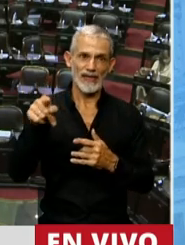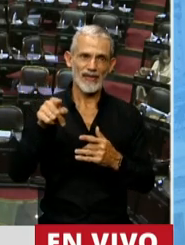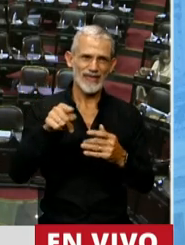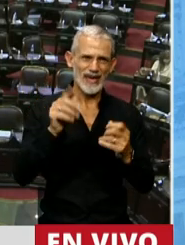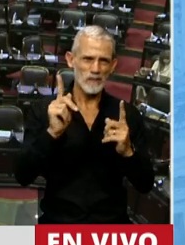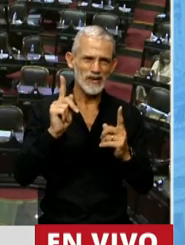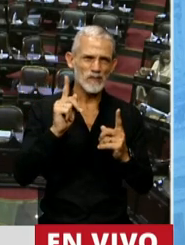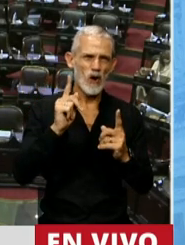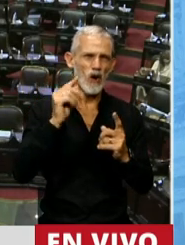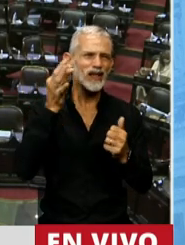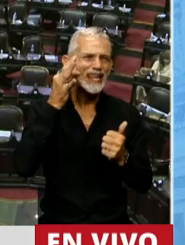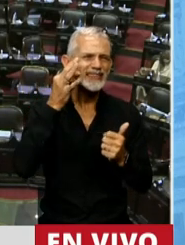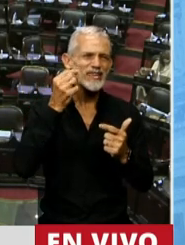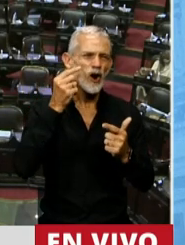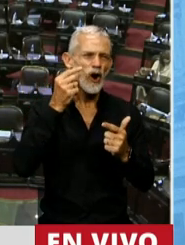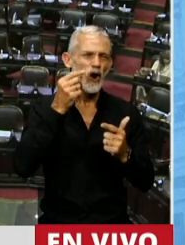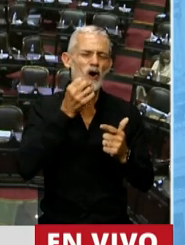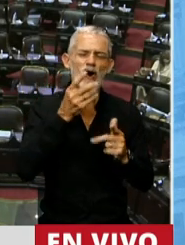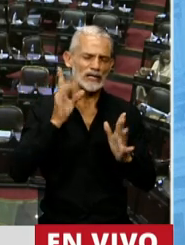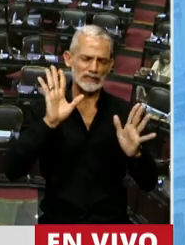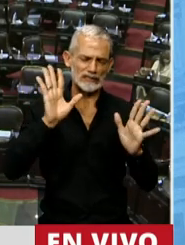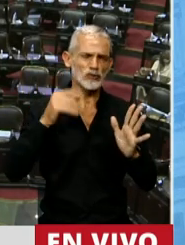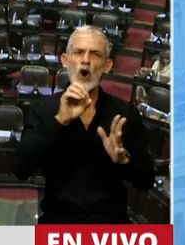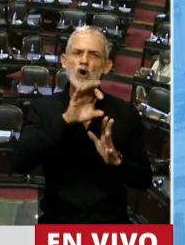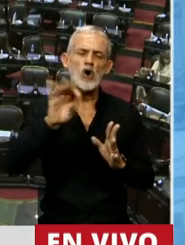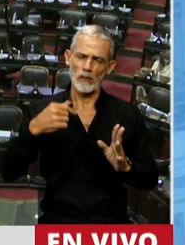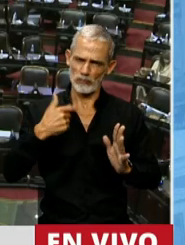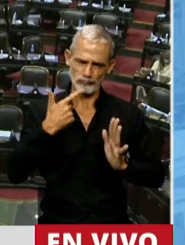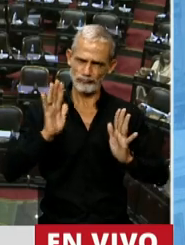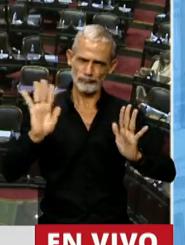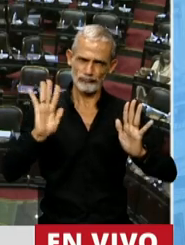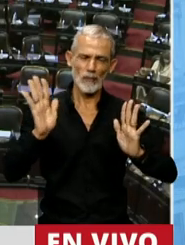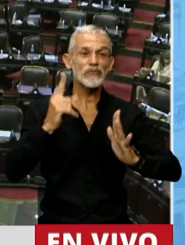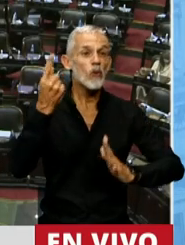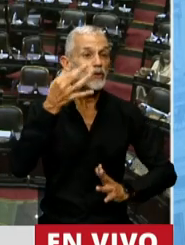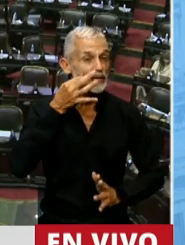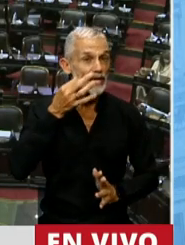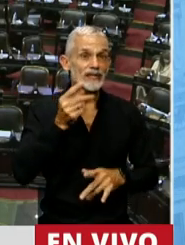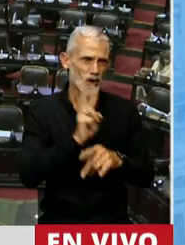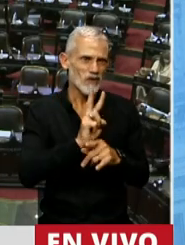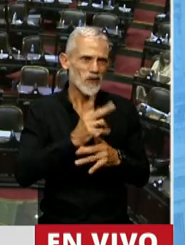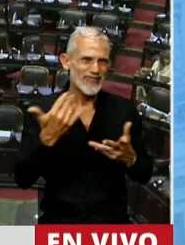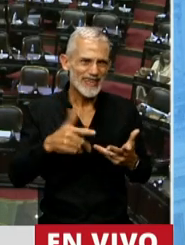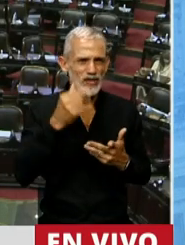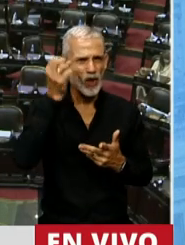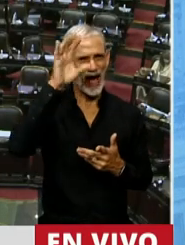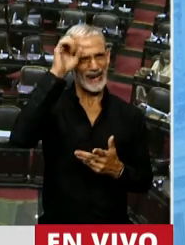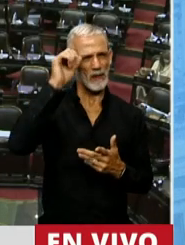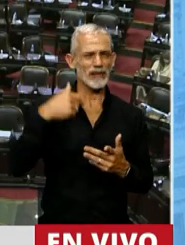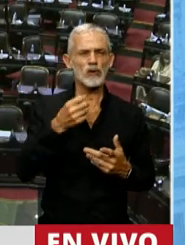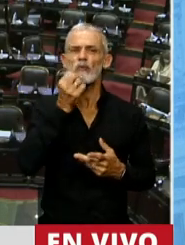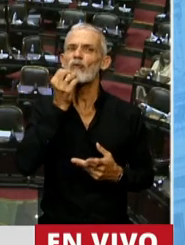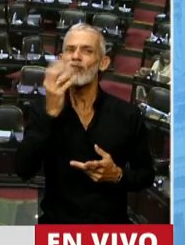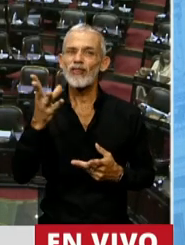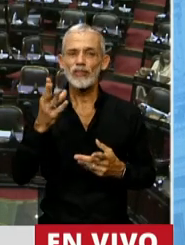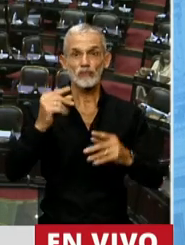casos. Recuerde, no voy a dar nombre, pero hay un testigo protegido que apareció con un